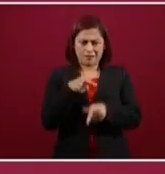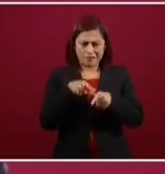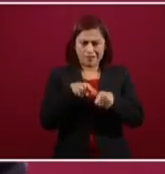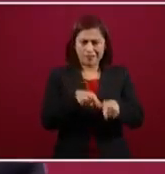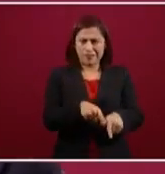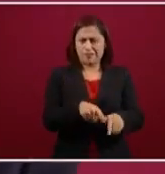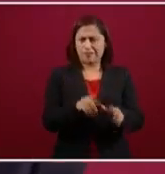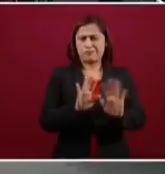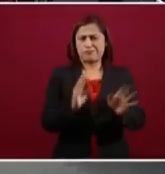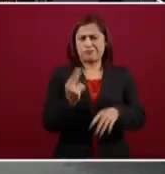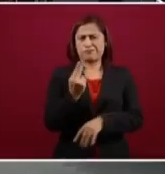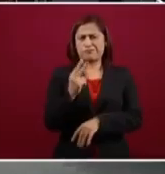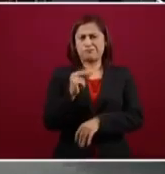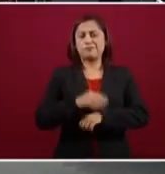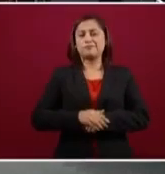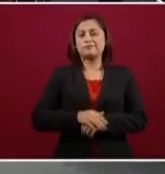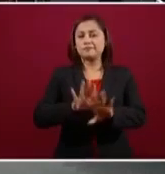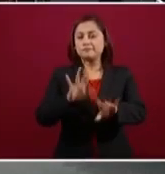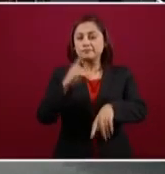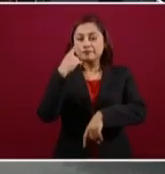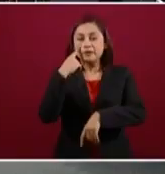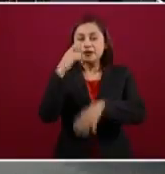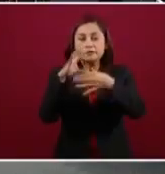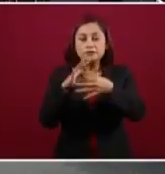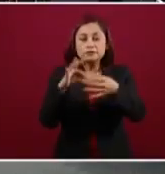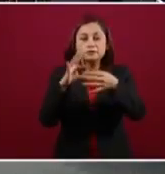¿Saben qué hacían? Además,